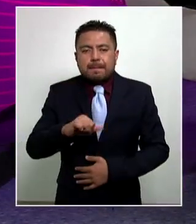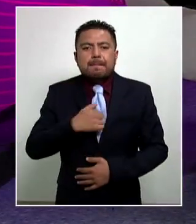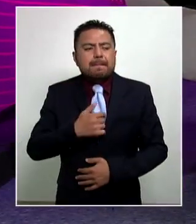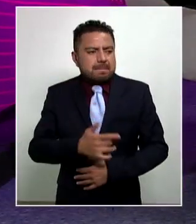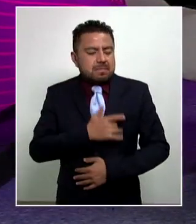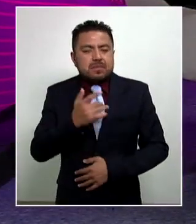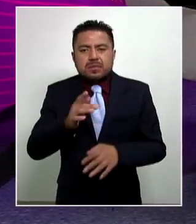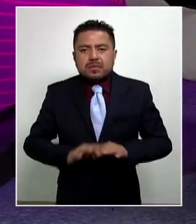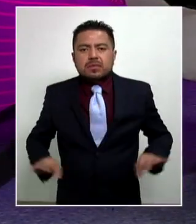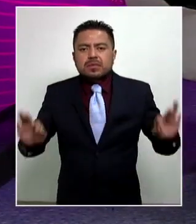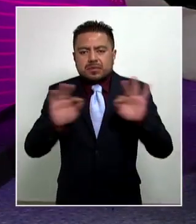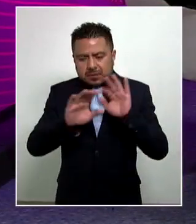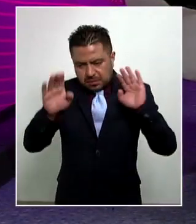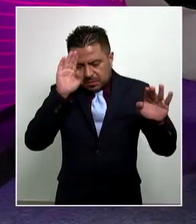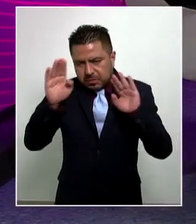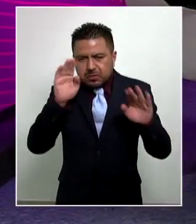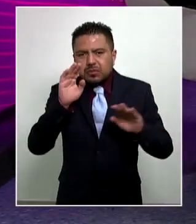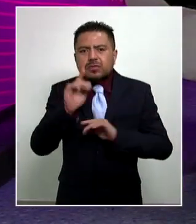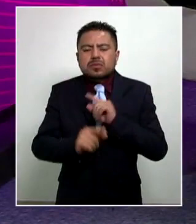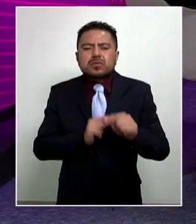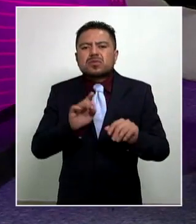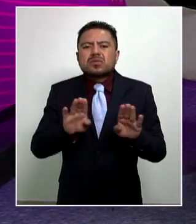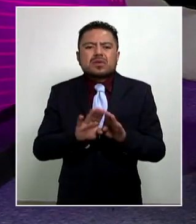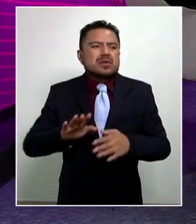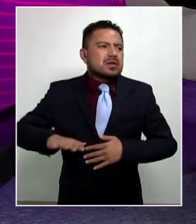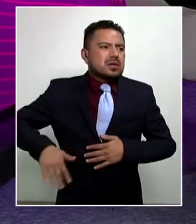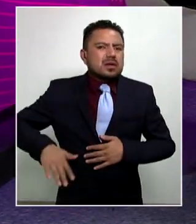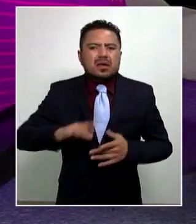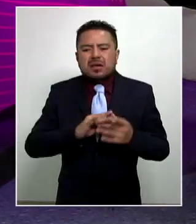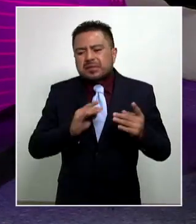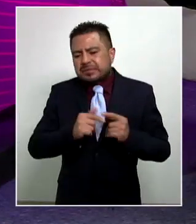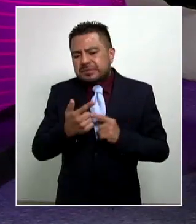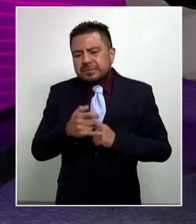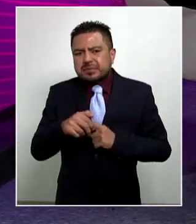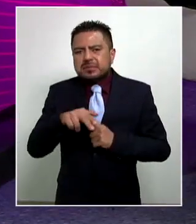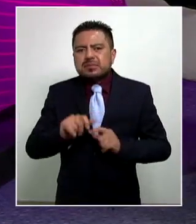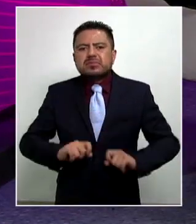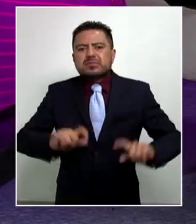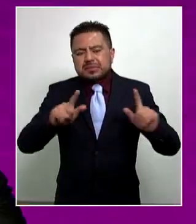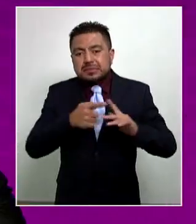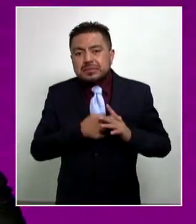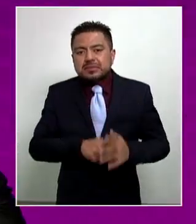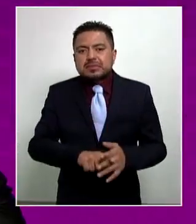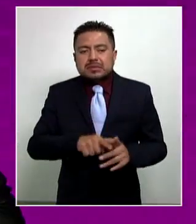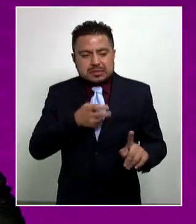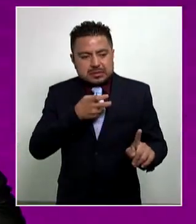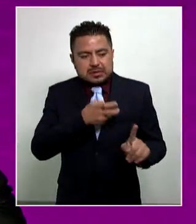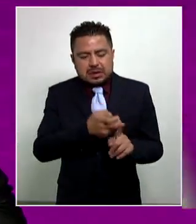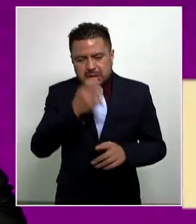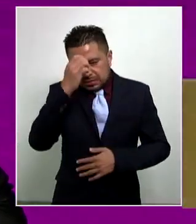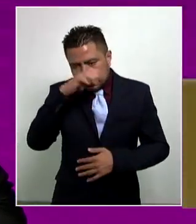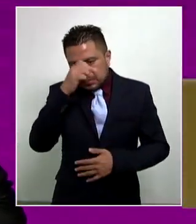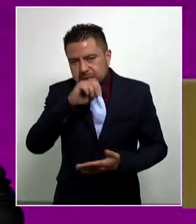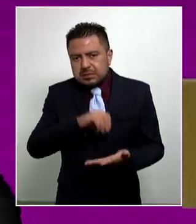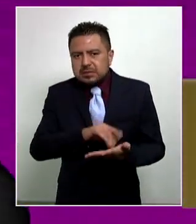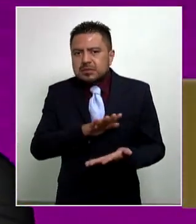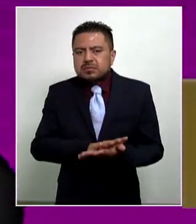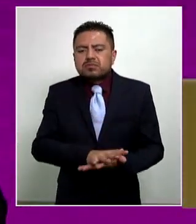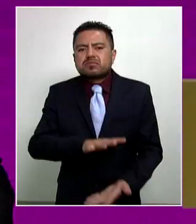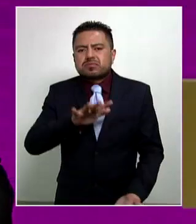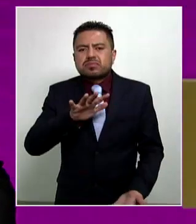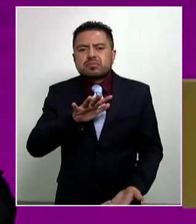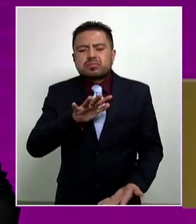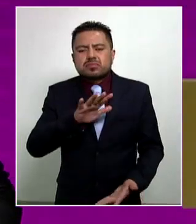muy importante, pensando un poco en lo que comentaba Gina al principio del programa, que hay estas experiencias, todas